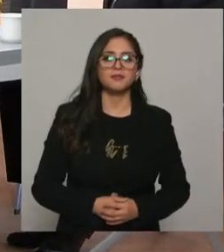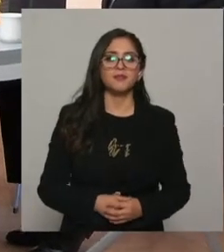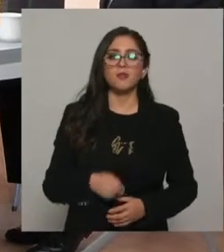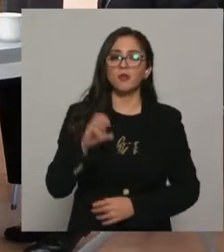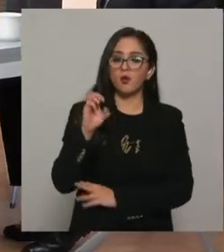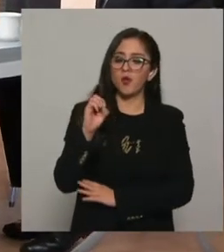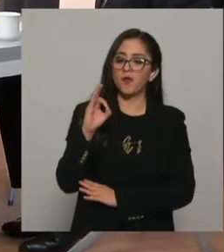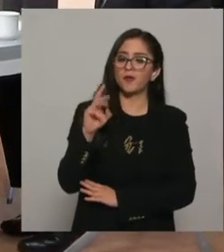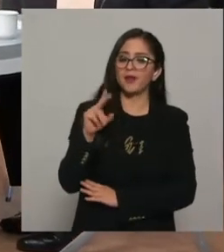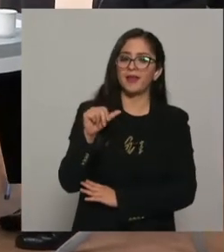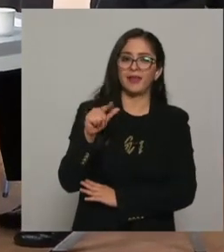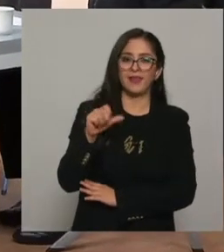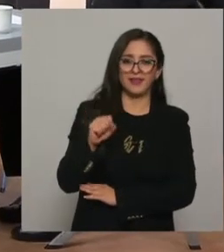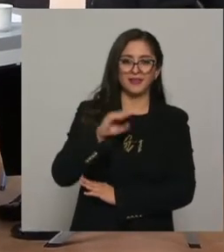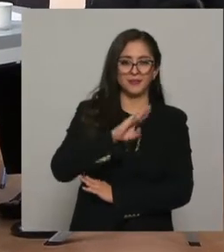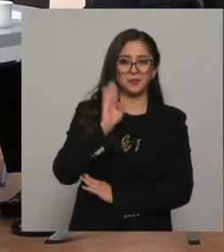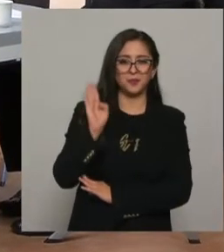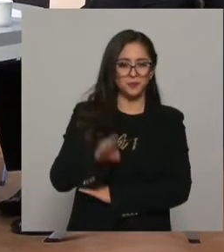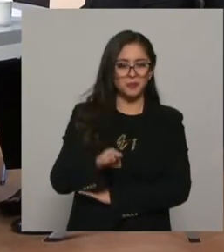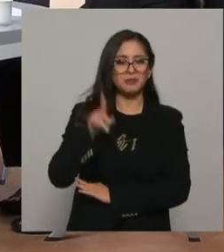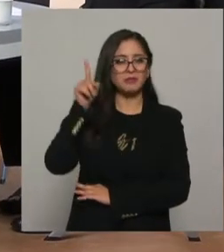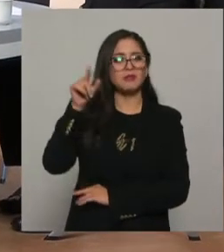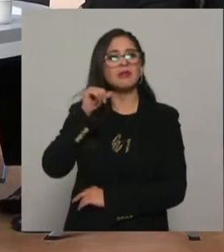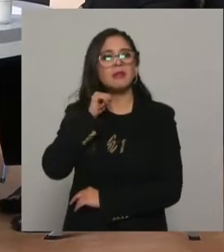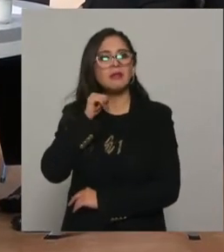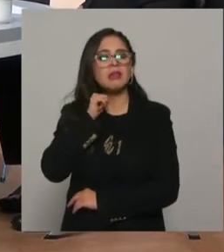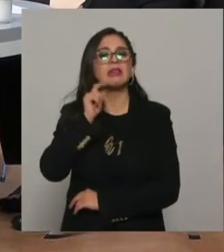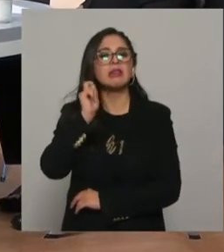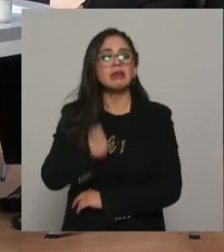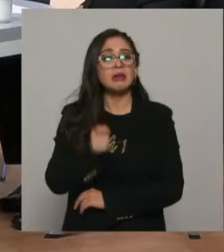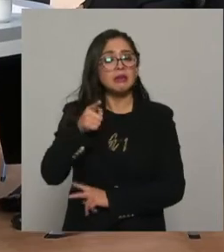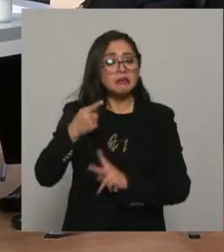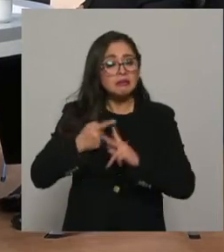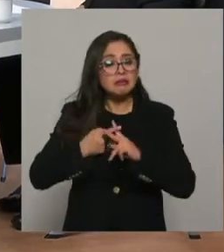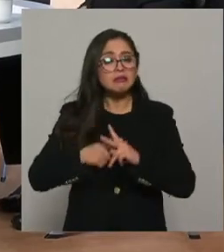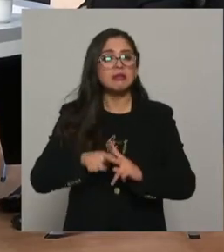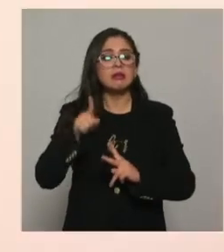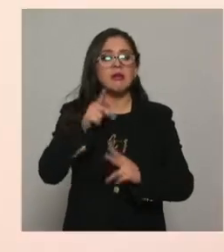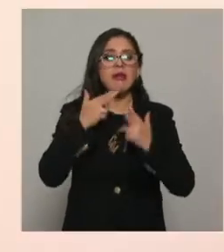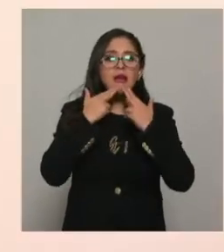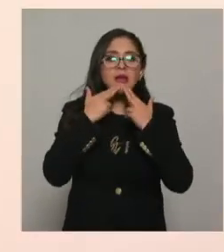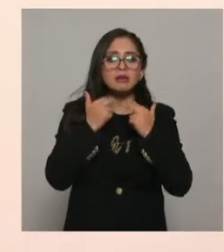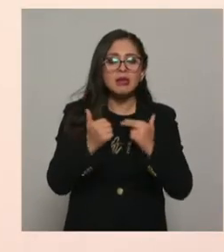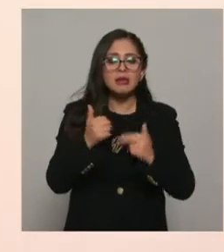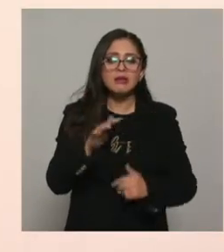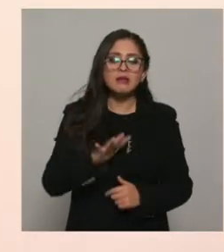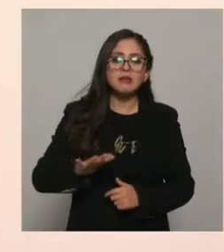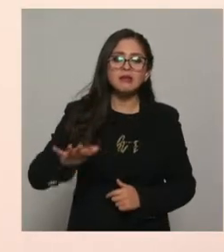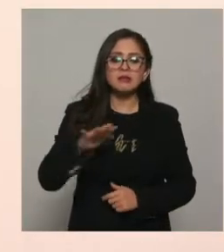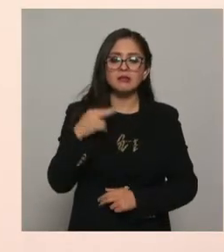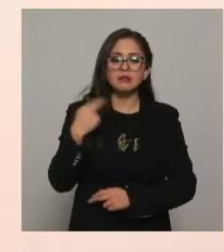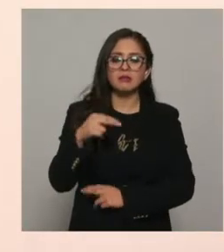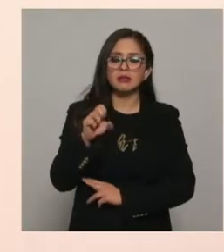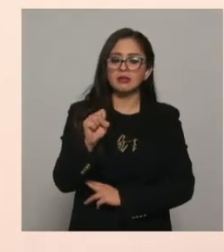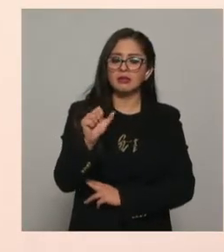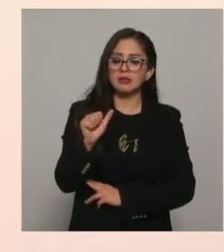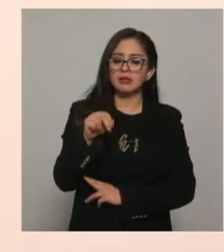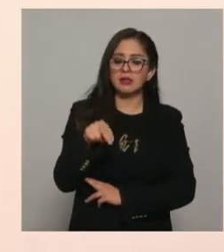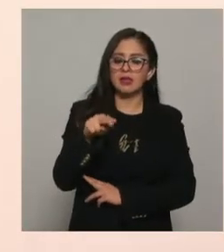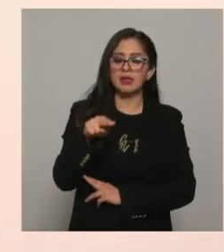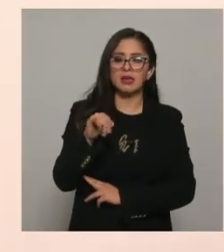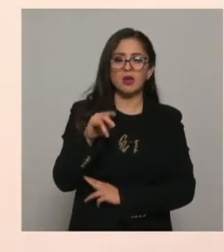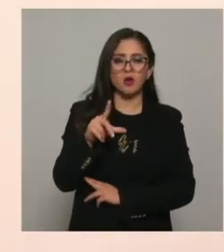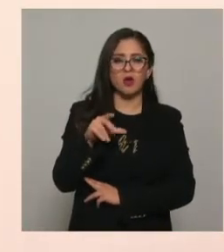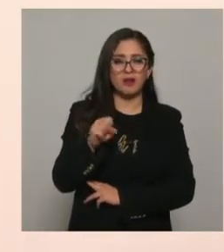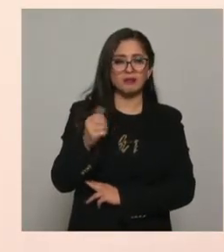Azcapotzalco nacen en una hacienda que se llamó San Nicolás. Ahí estaba Sebastián de Aparicio,